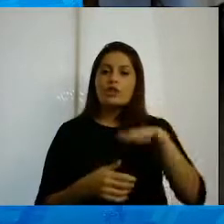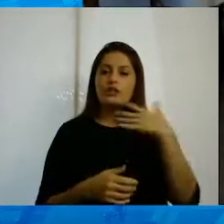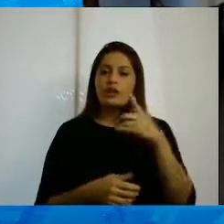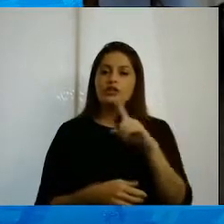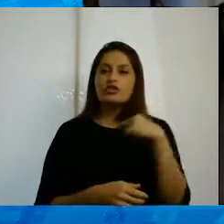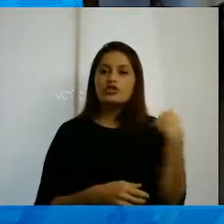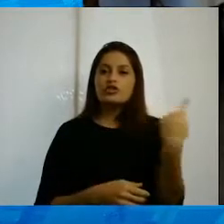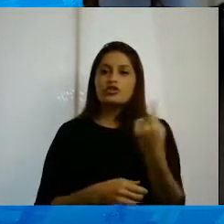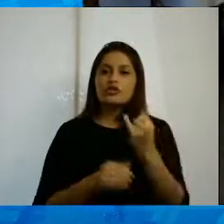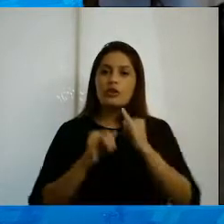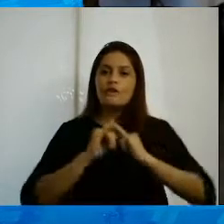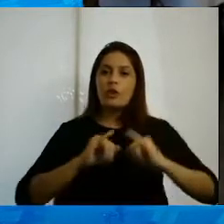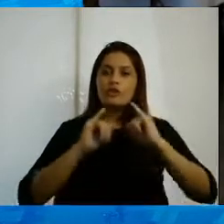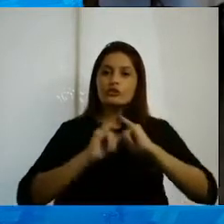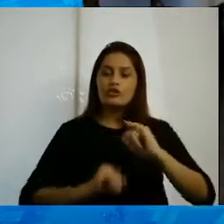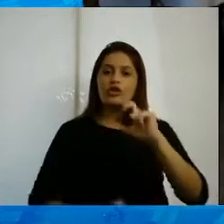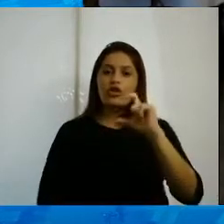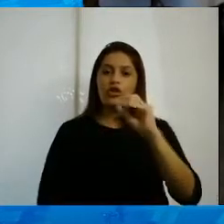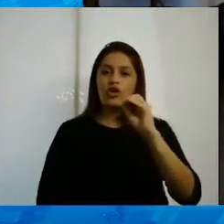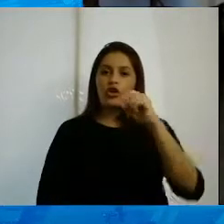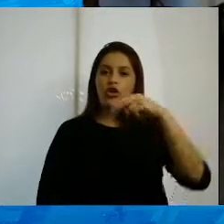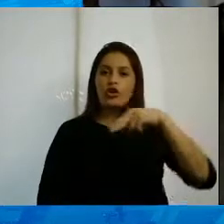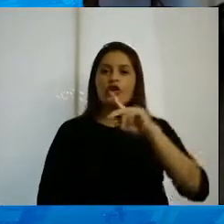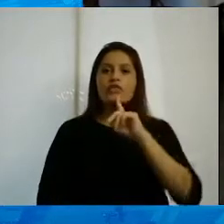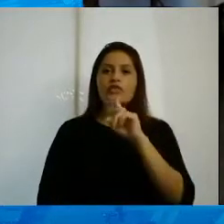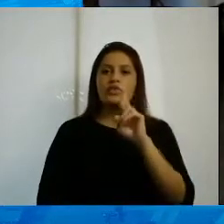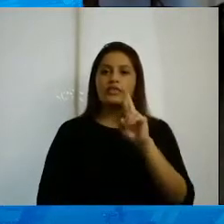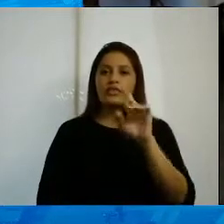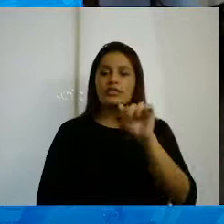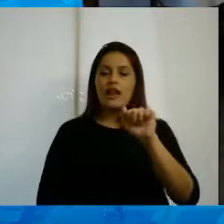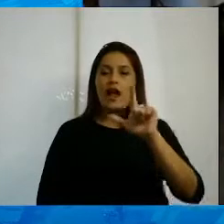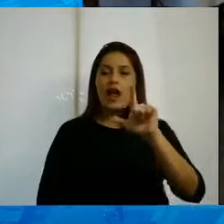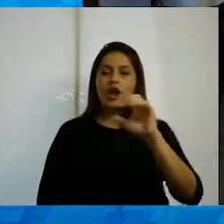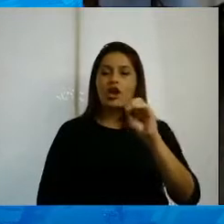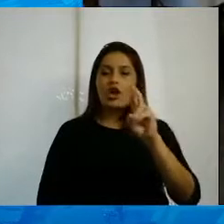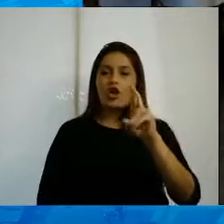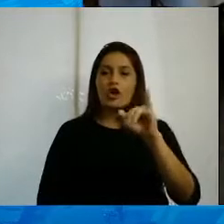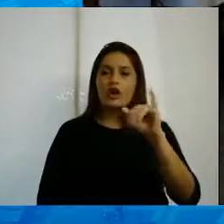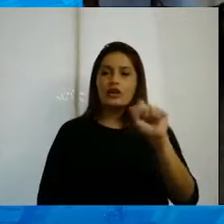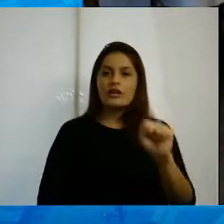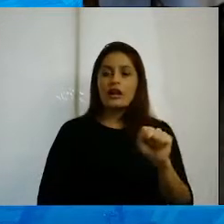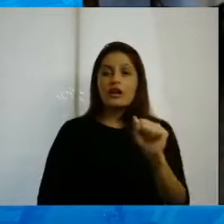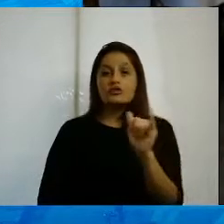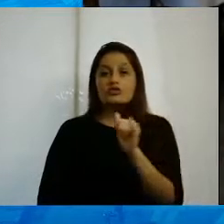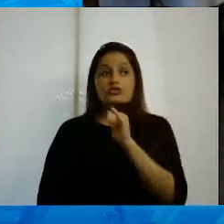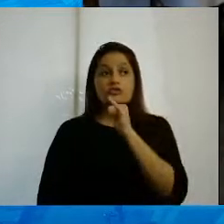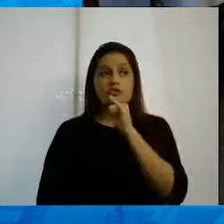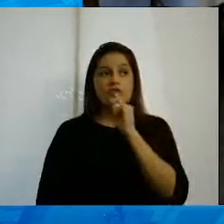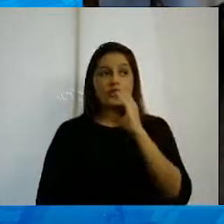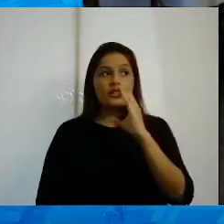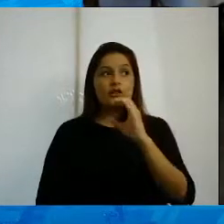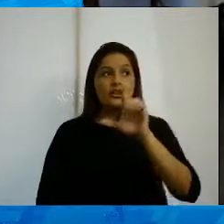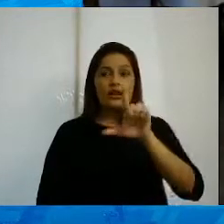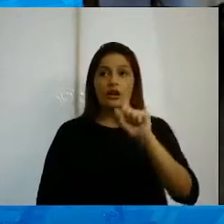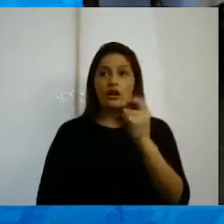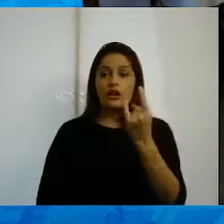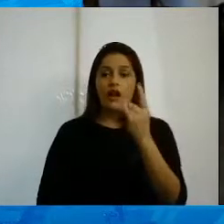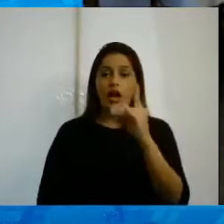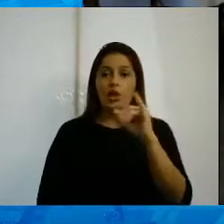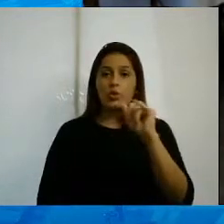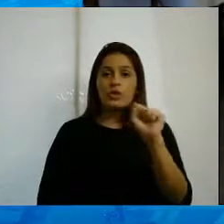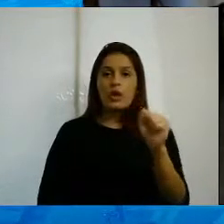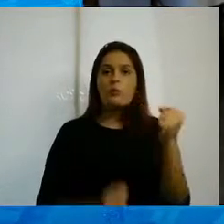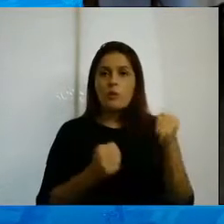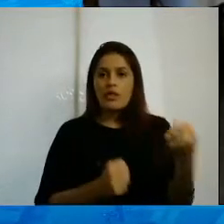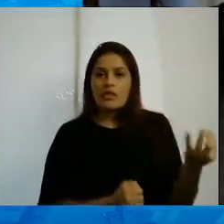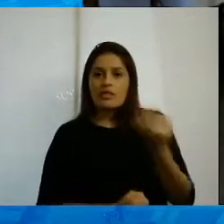mandáramos esta información a Contraloría. O sea, no sé si Claudio puede complementar un poco más. Yo sé que fue como una pincelada de lo